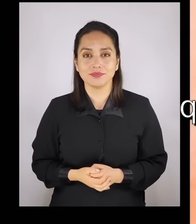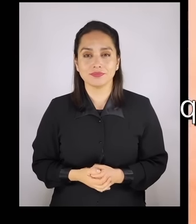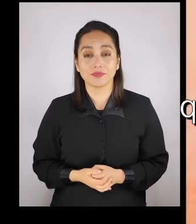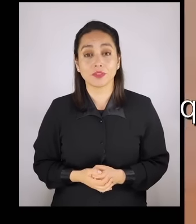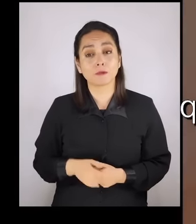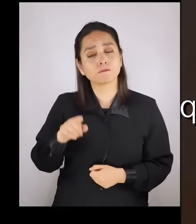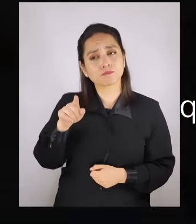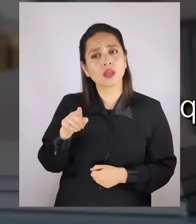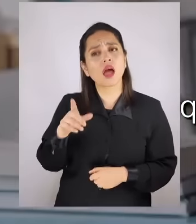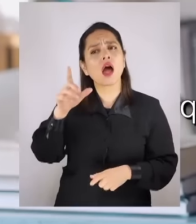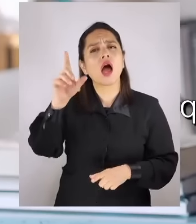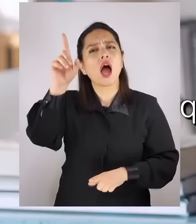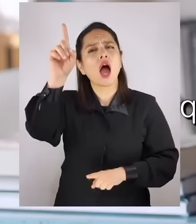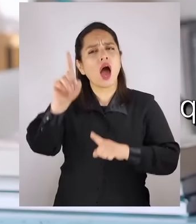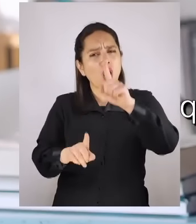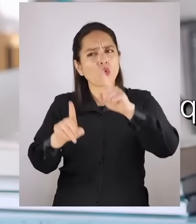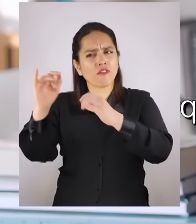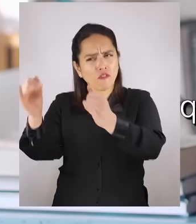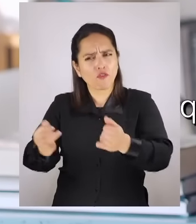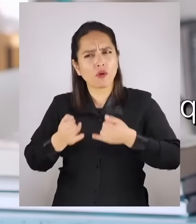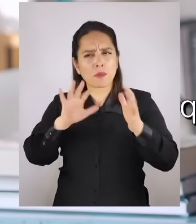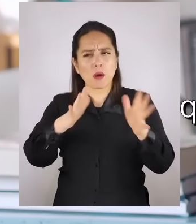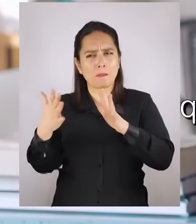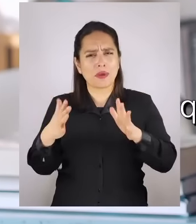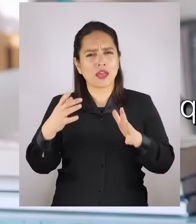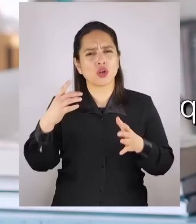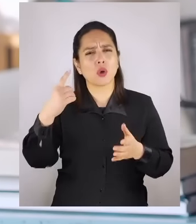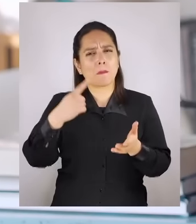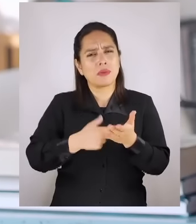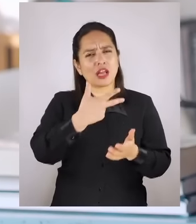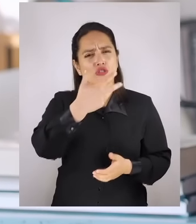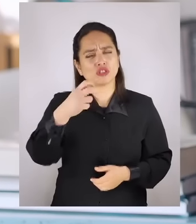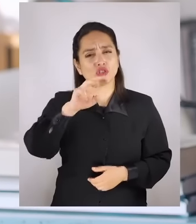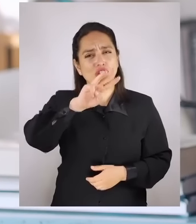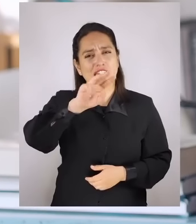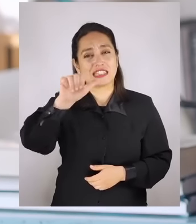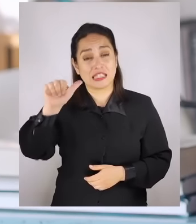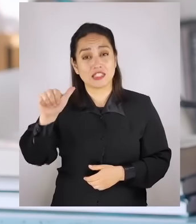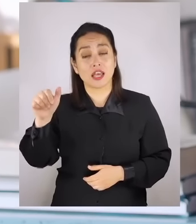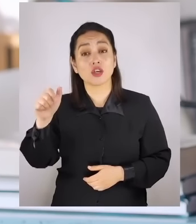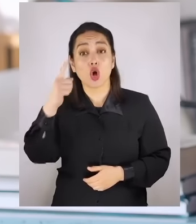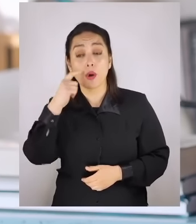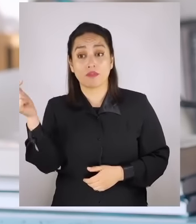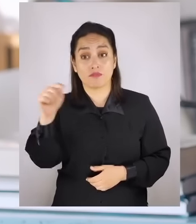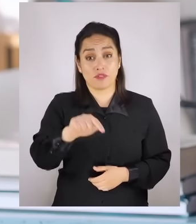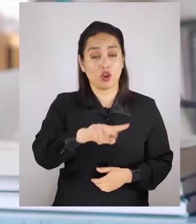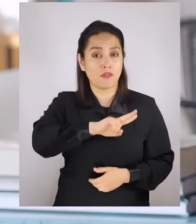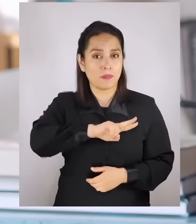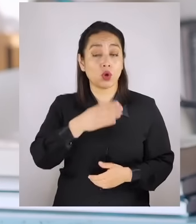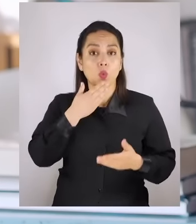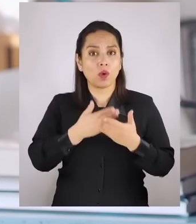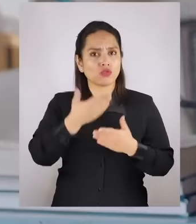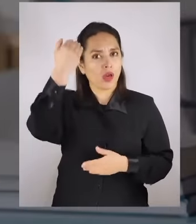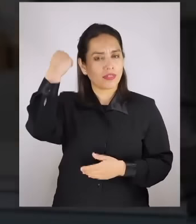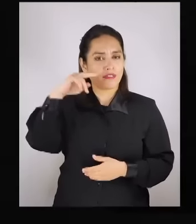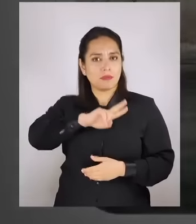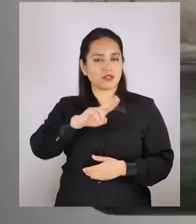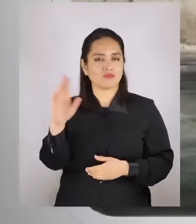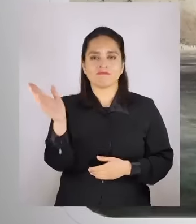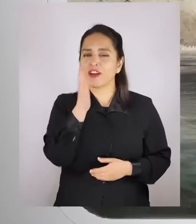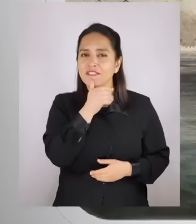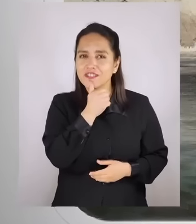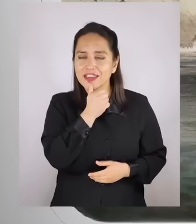Hay algunas fuentes que hablan de que llegó a Valparaíso alrededor del año 1836, cuando Valparaíso todavía no